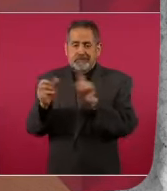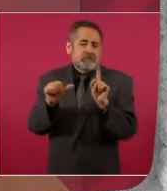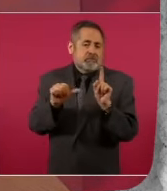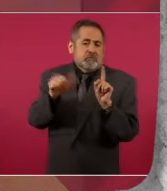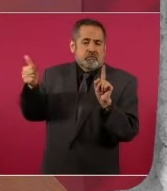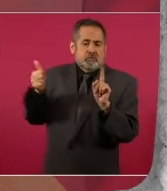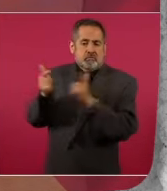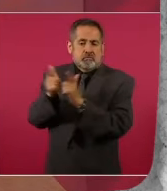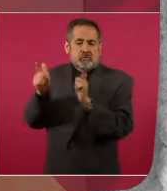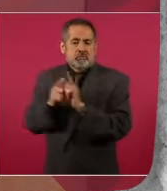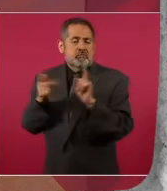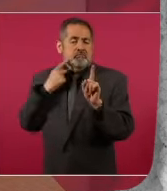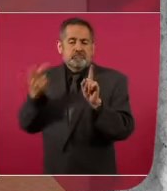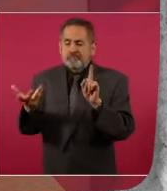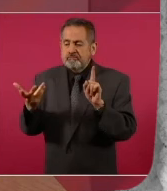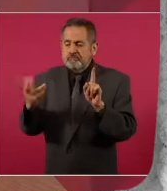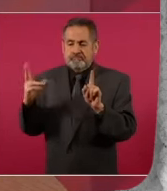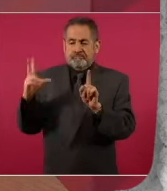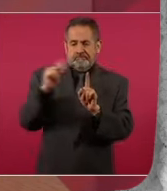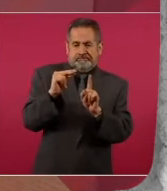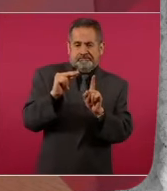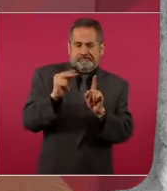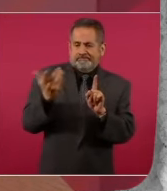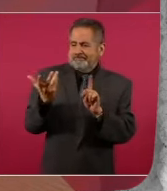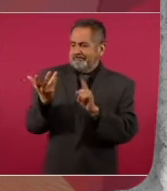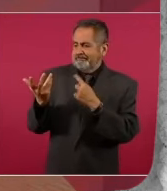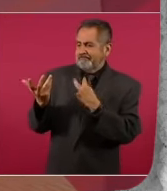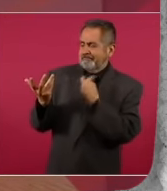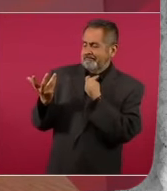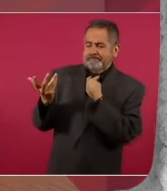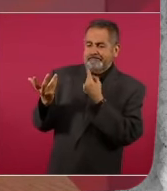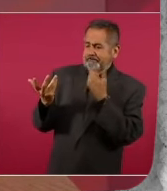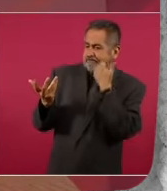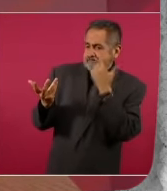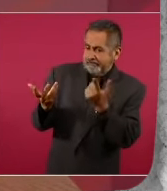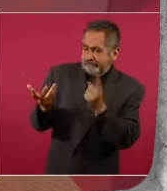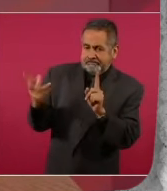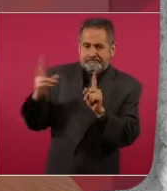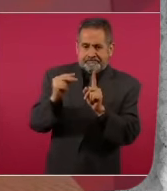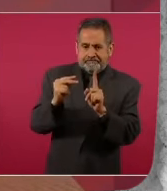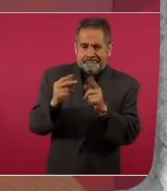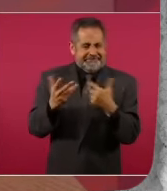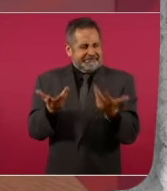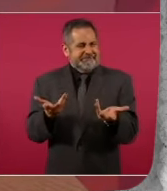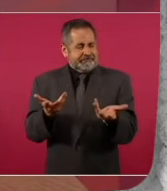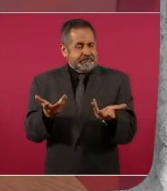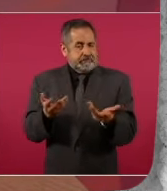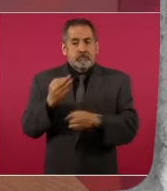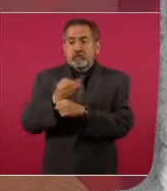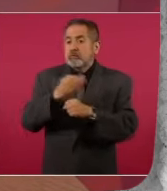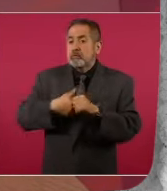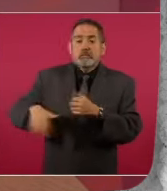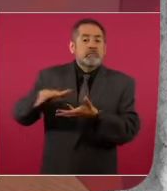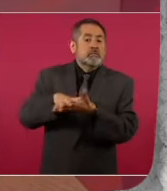En el caso de nosotros ganamos la mayoría y se lo agradezco mucho a la